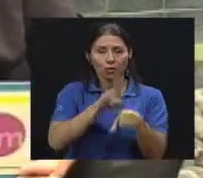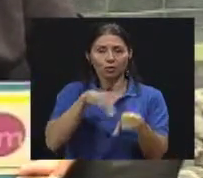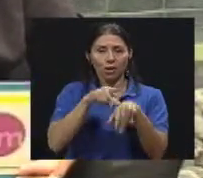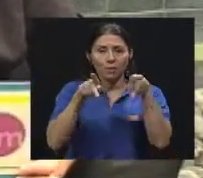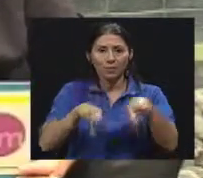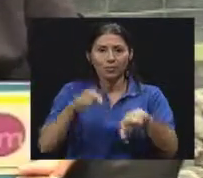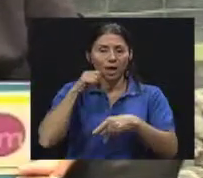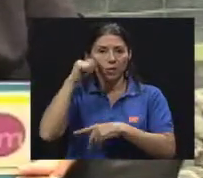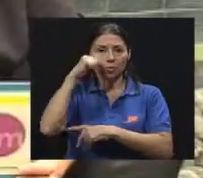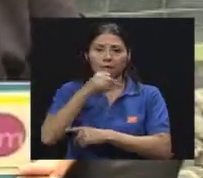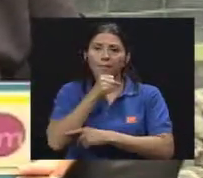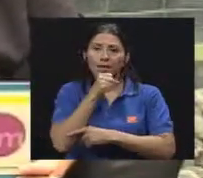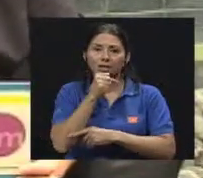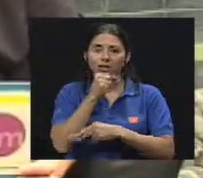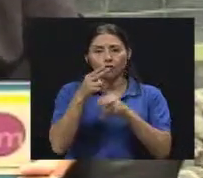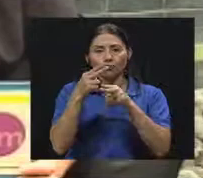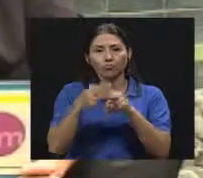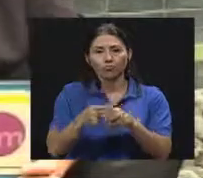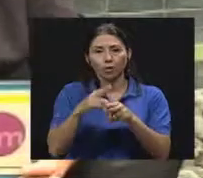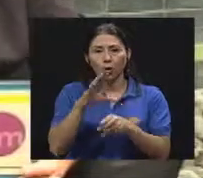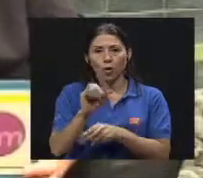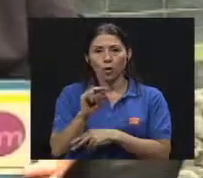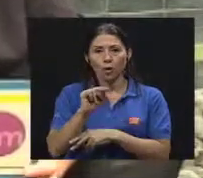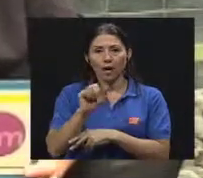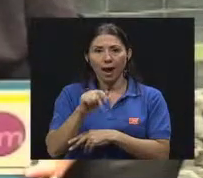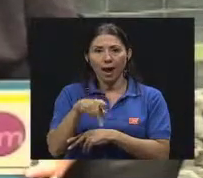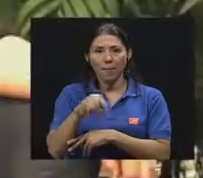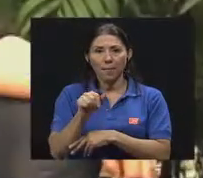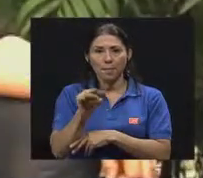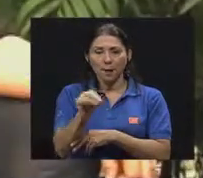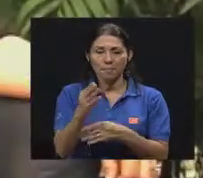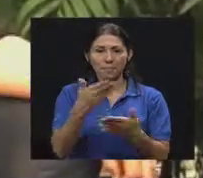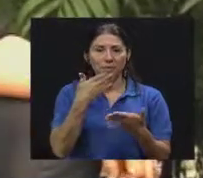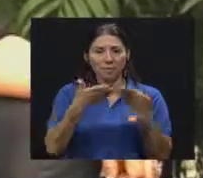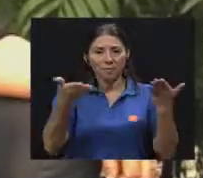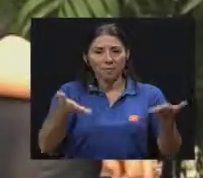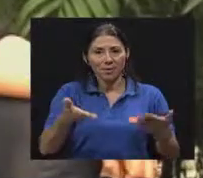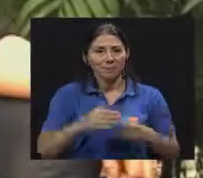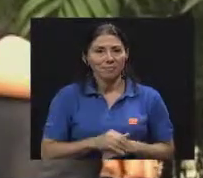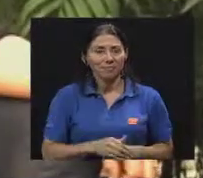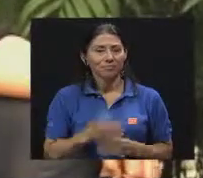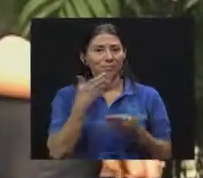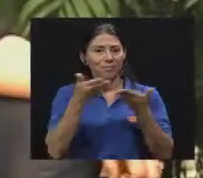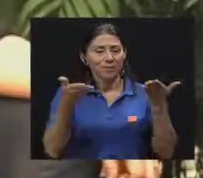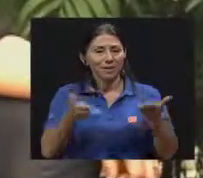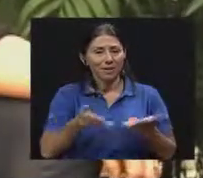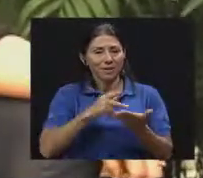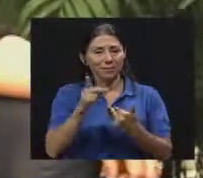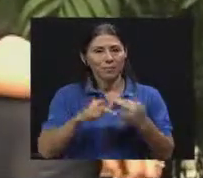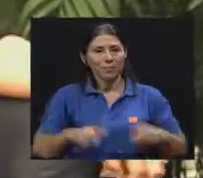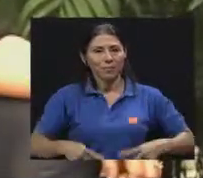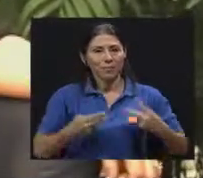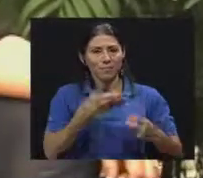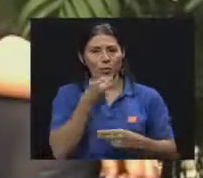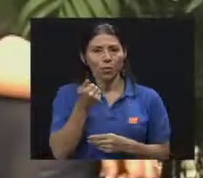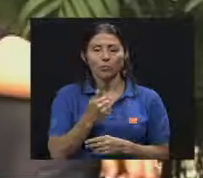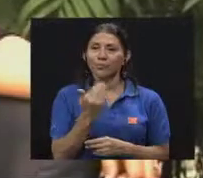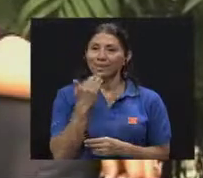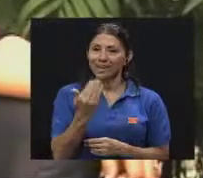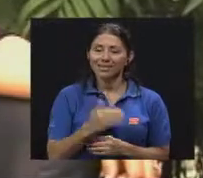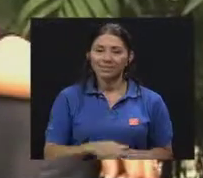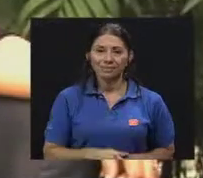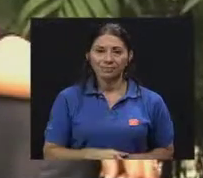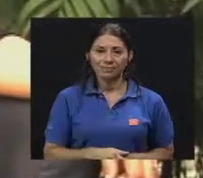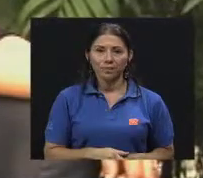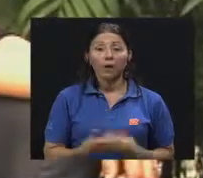Persona Adulta Mayor, conocido como CONAPAM por sus siglas. Bienvenida, Alexandra. Bienvenida a Vivir Mejor. Muchas gracias. Y bueno, y es